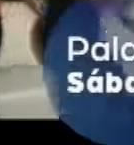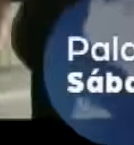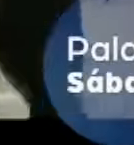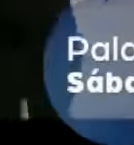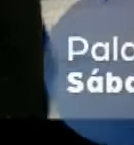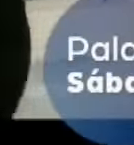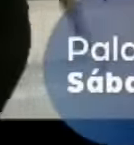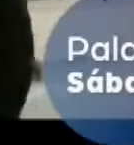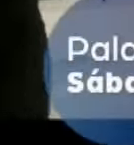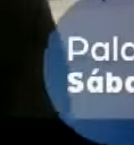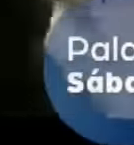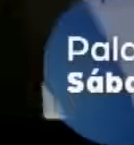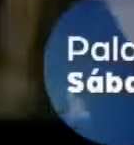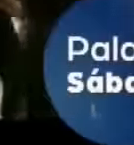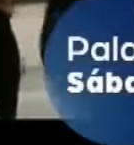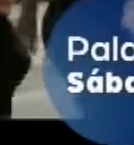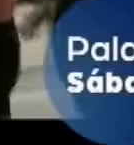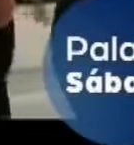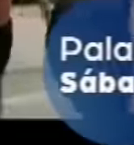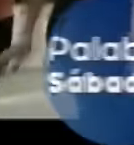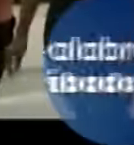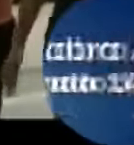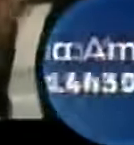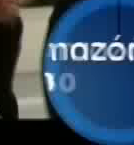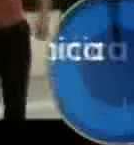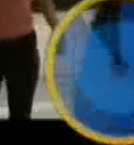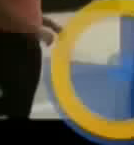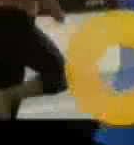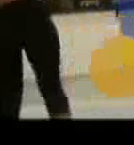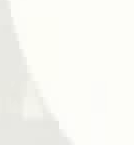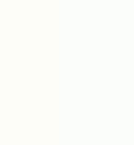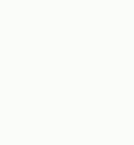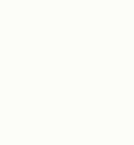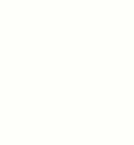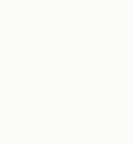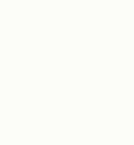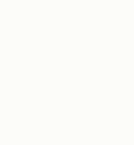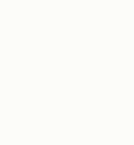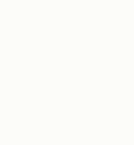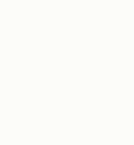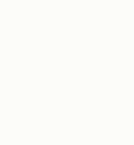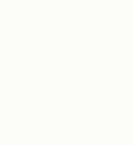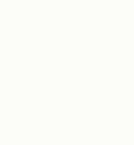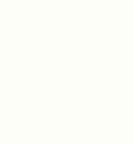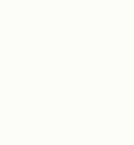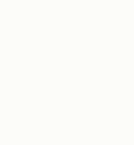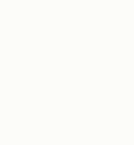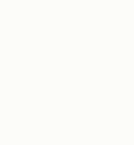En Palabra Más Uno. Este sábado, 14:30.